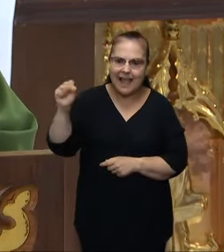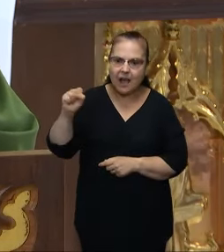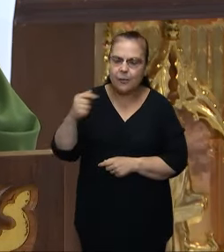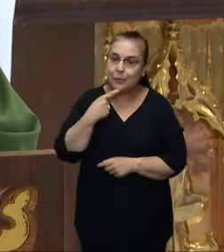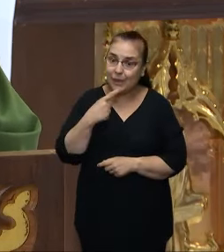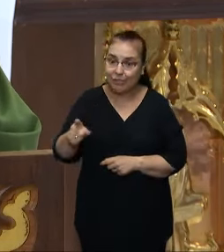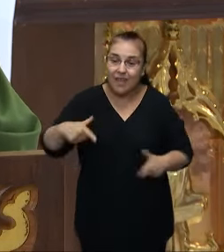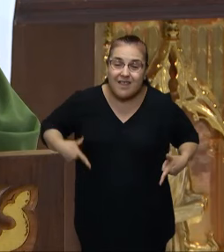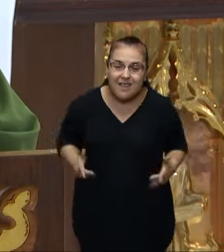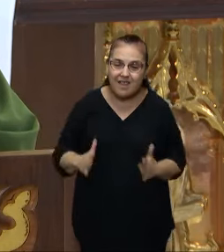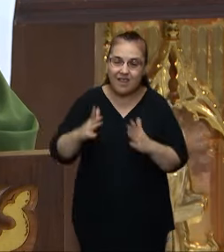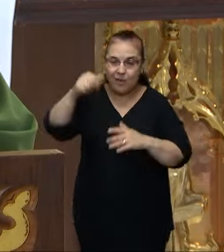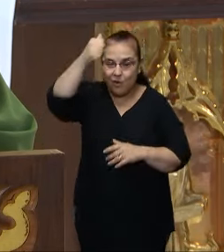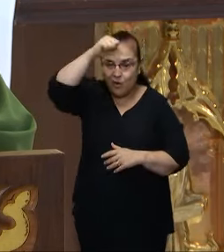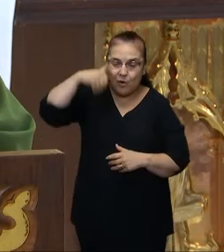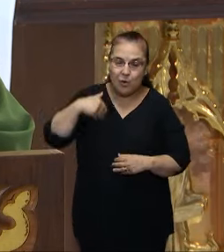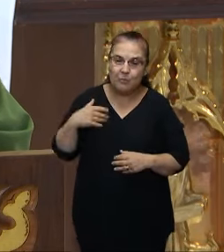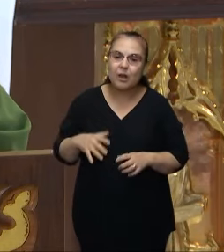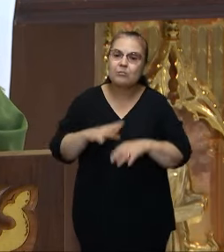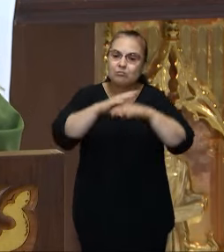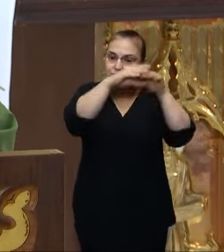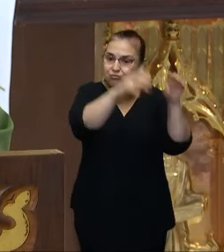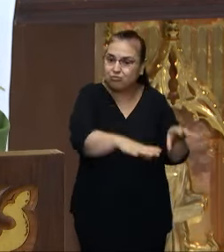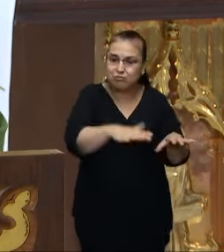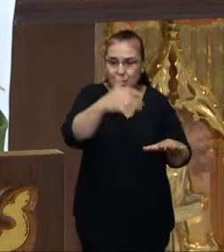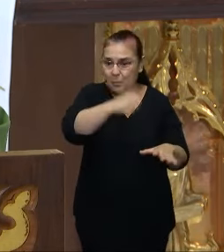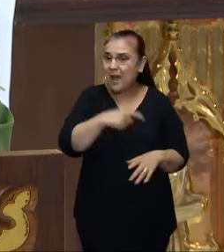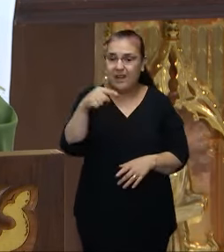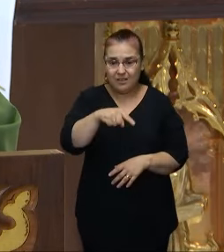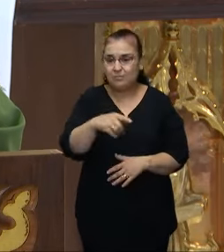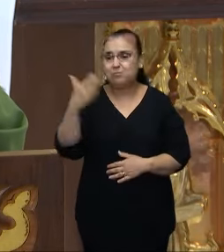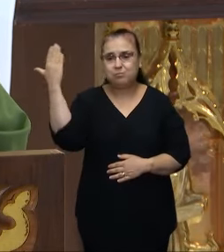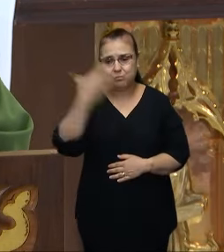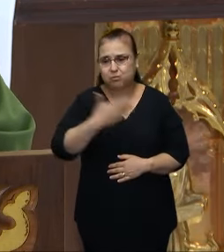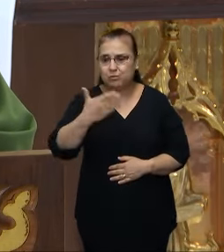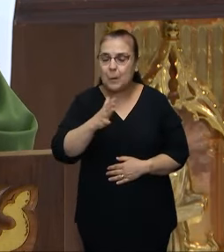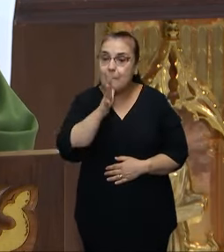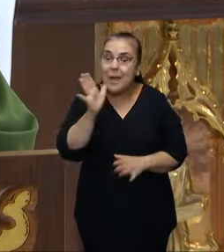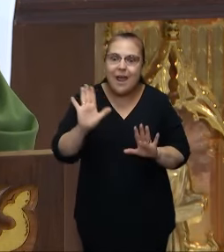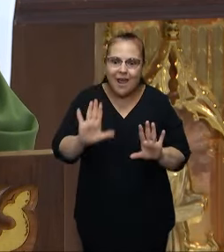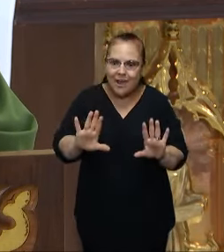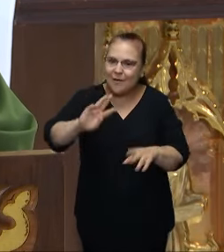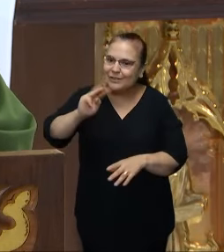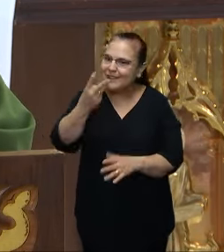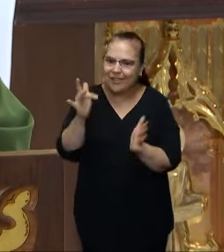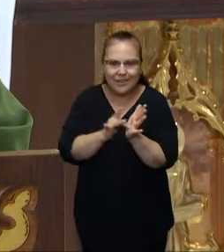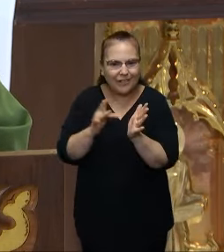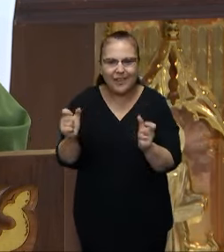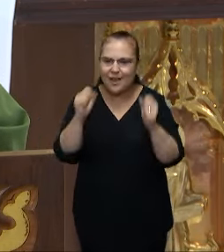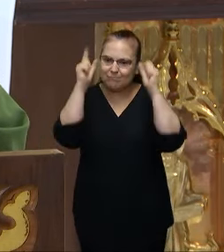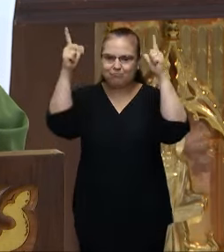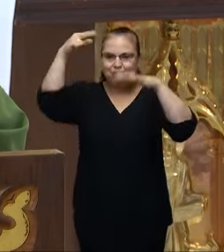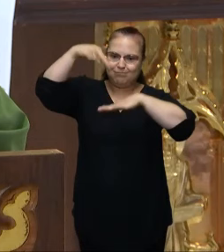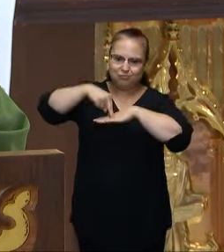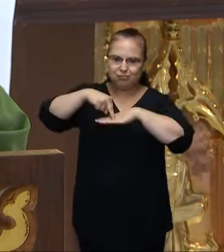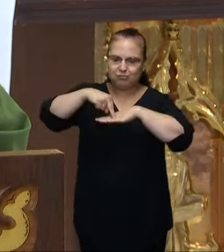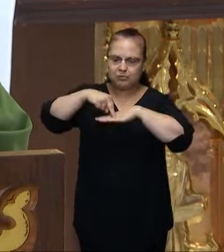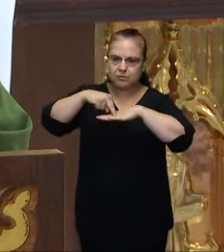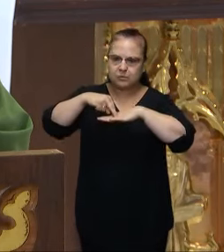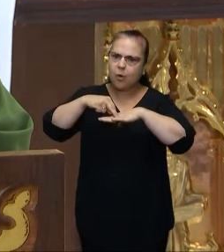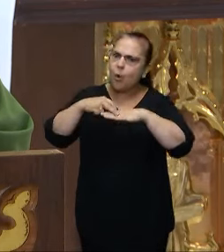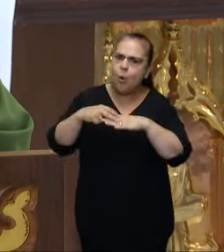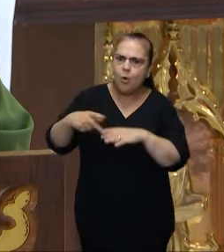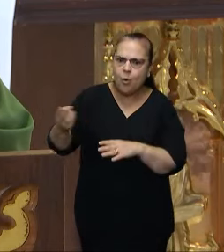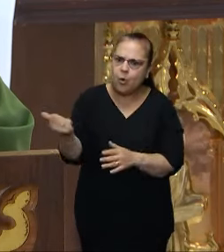será entre entregado en manos de los hombres lo matarán pero resucitará el tercer día ellos se pusieron